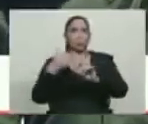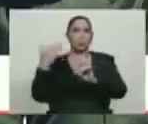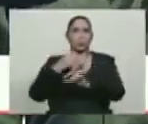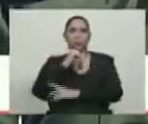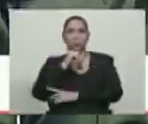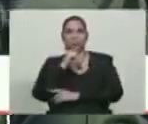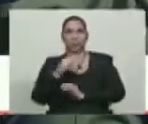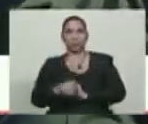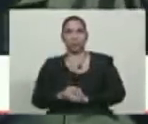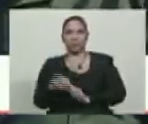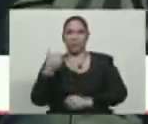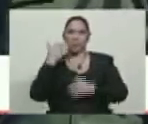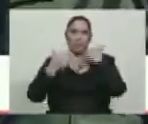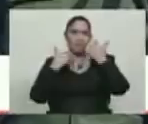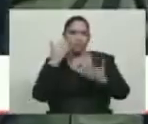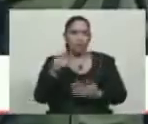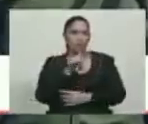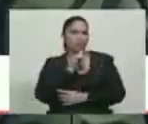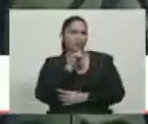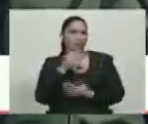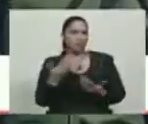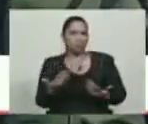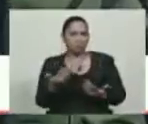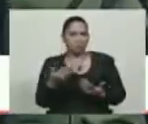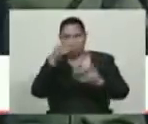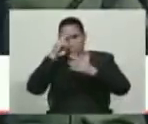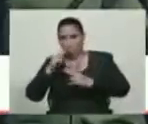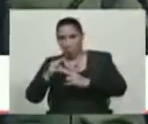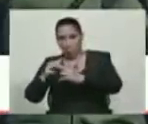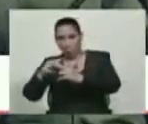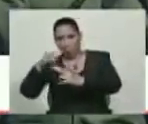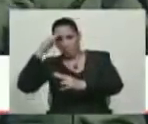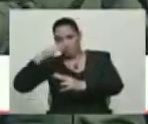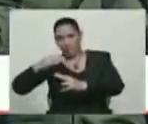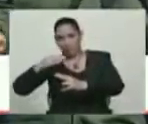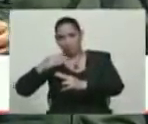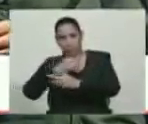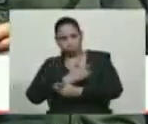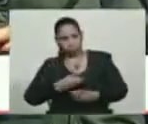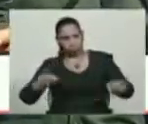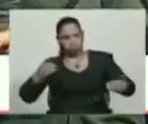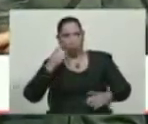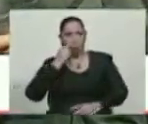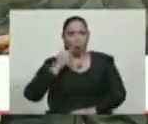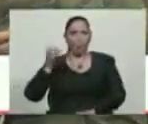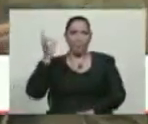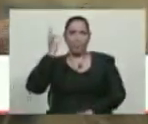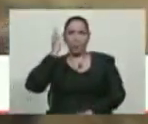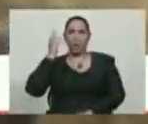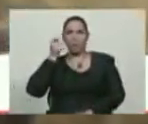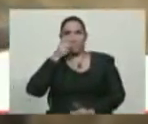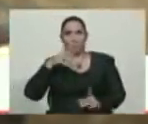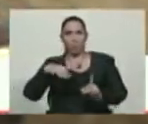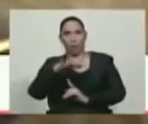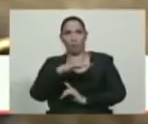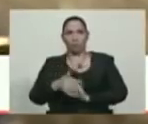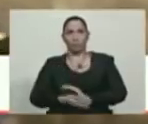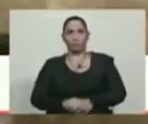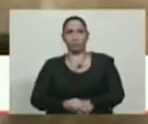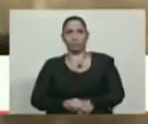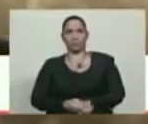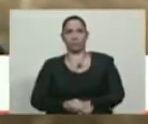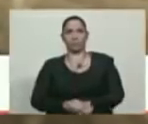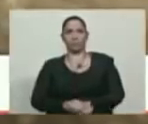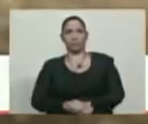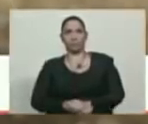ofensas a su honor militar, a su dignidad como hombres y mujeres de pueblo. Habrá